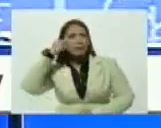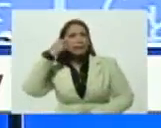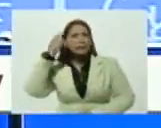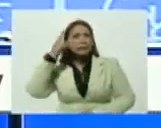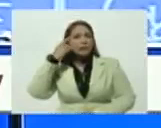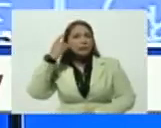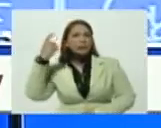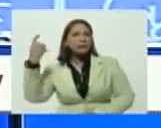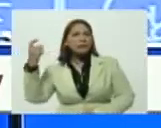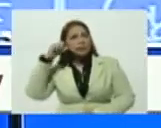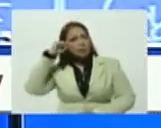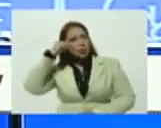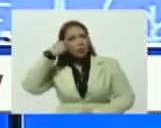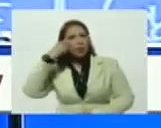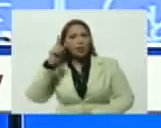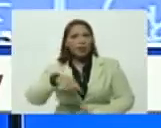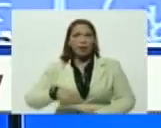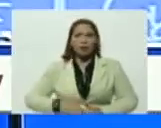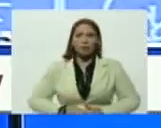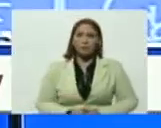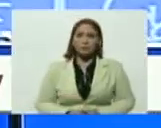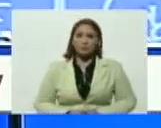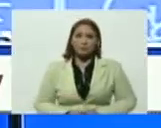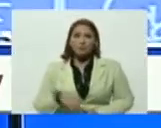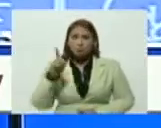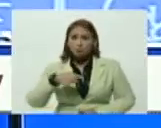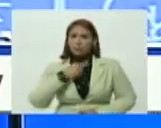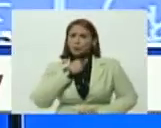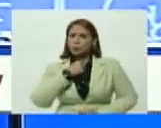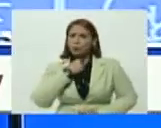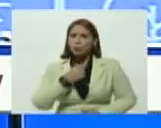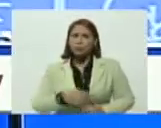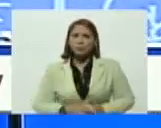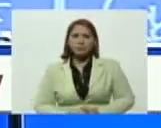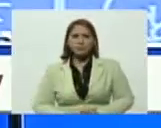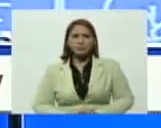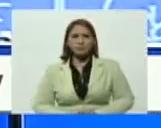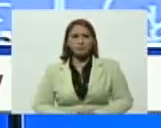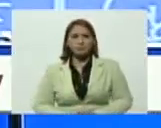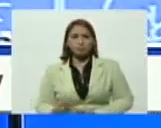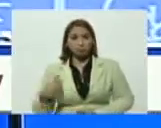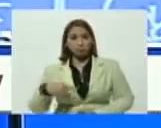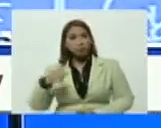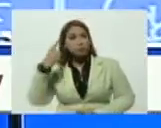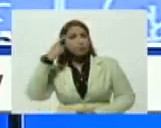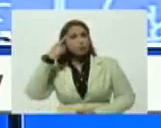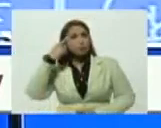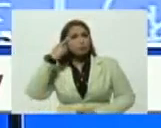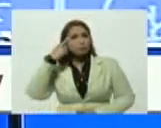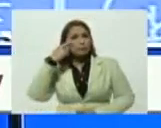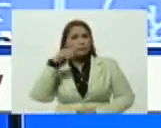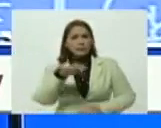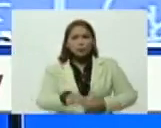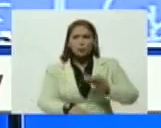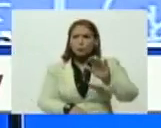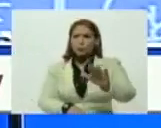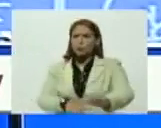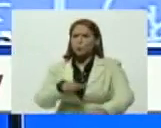gusta recordar, para los que les gusta tener presente cada paso que se ha